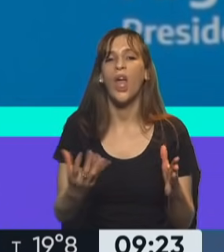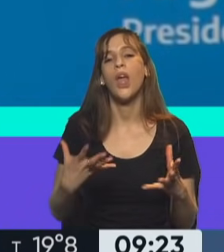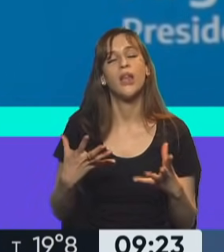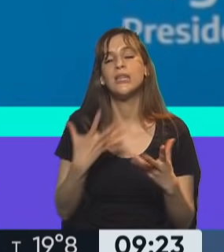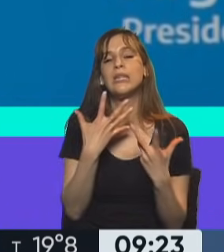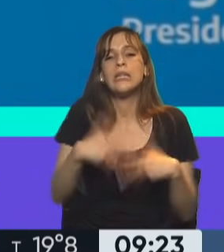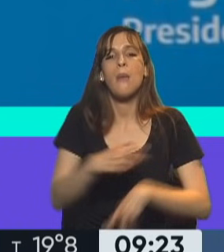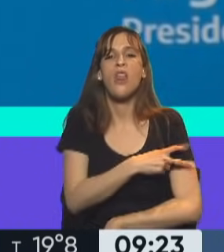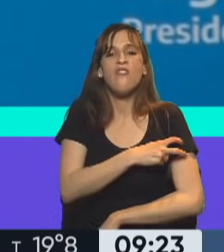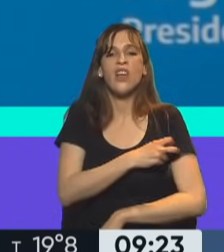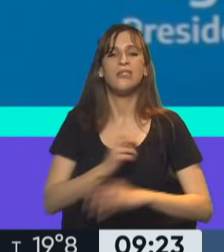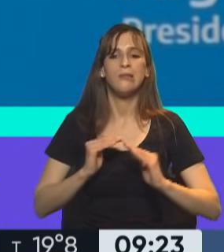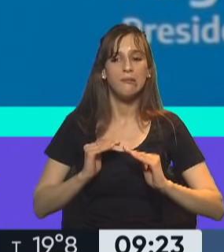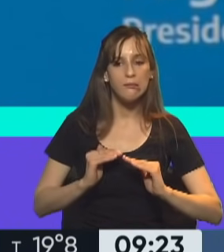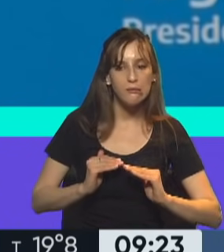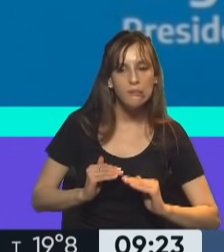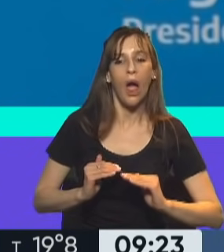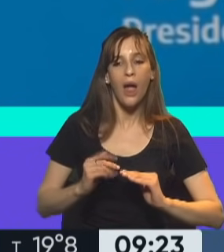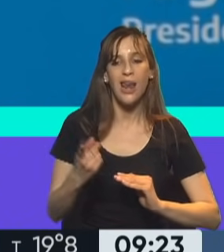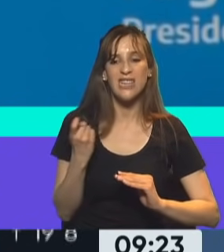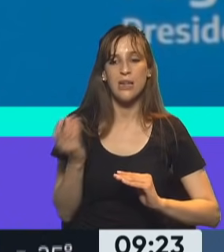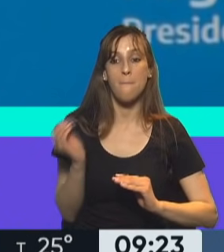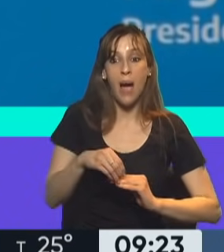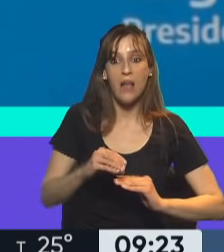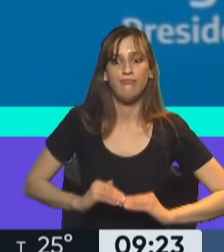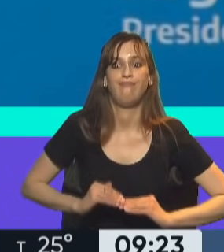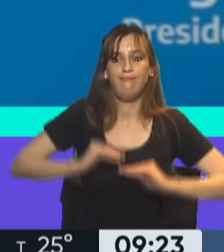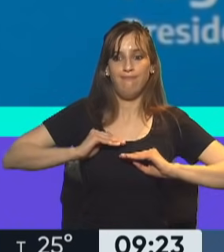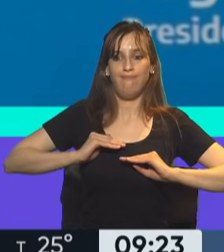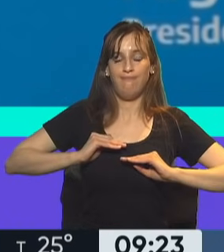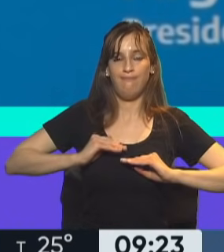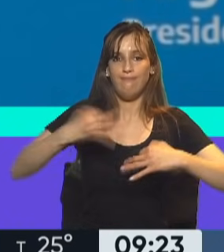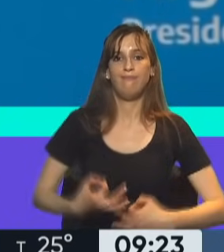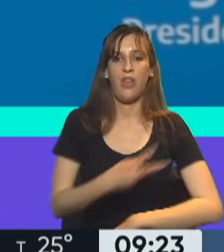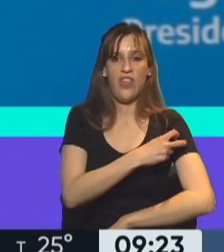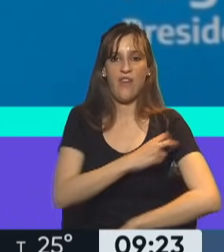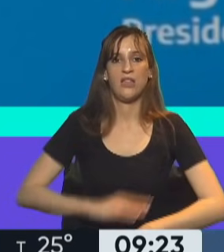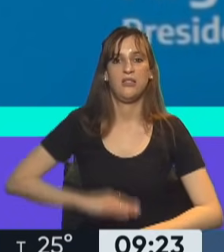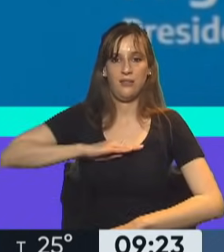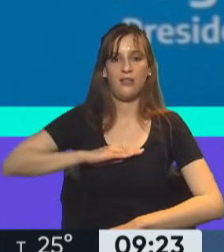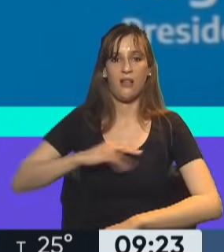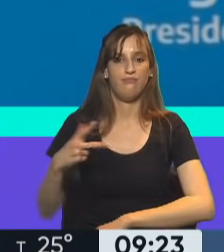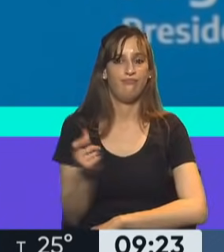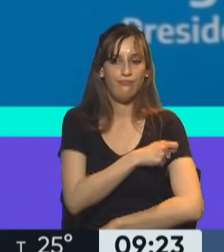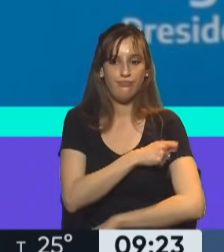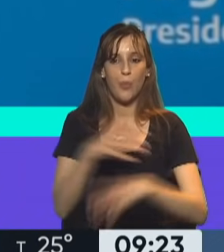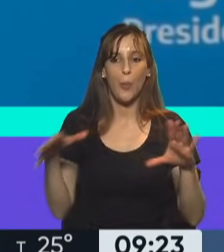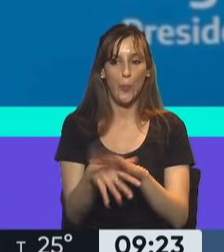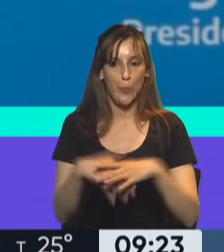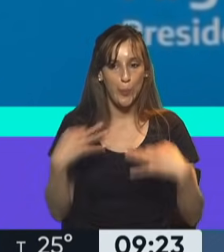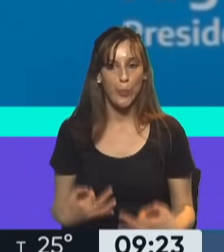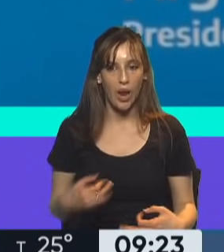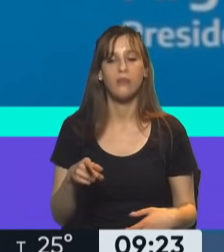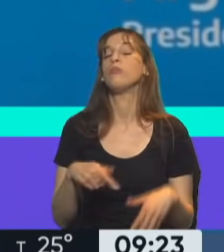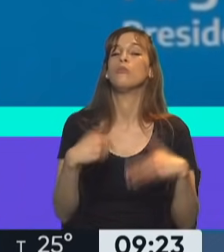por eso se necesita la tercera dosis de las vacunas inactivadas, que son menos inmunogénicas, y ese es el motivo por el cual